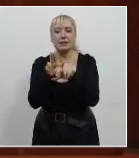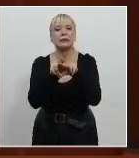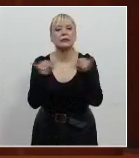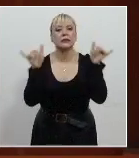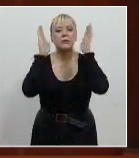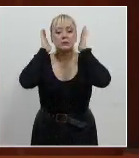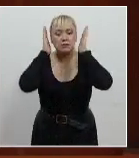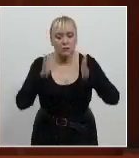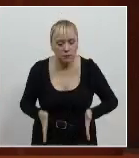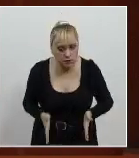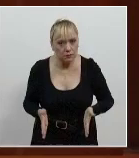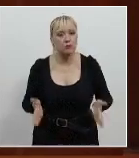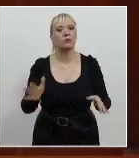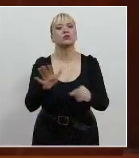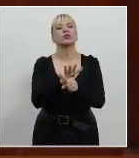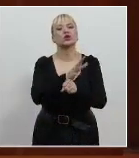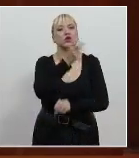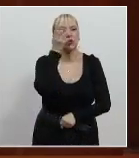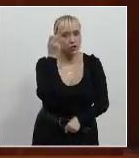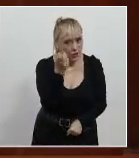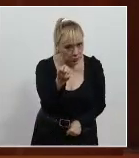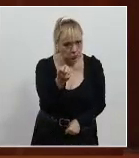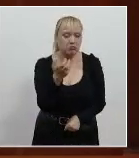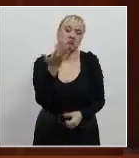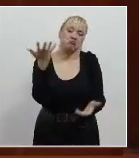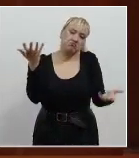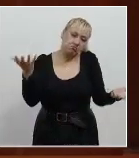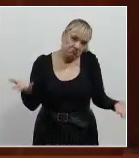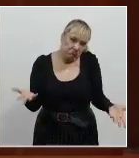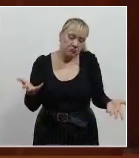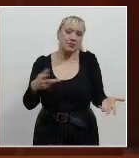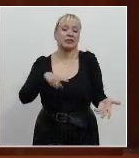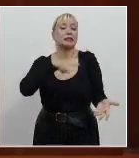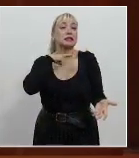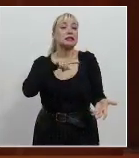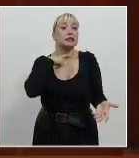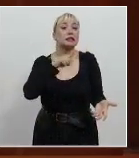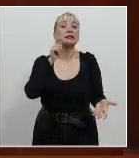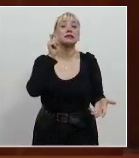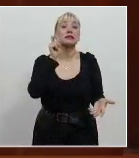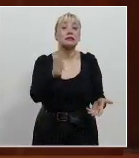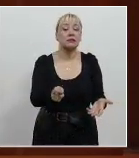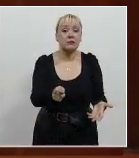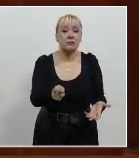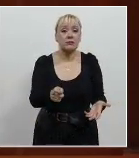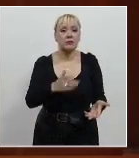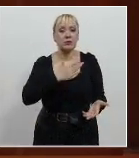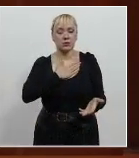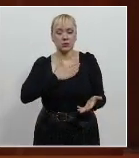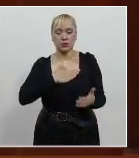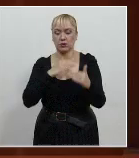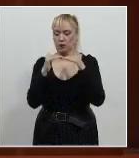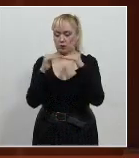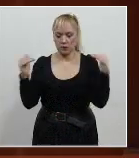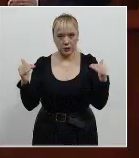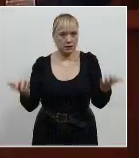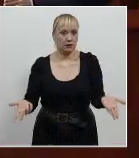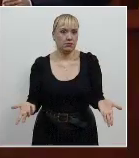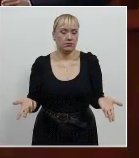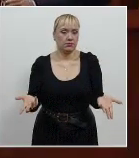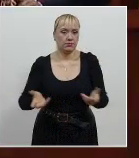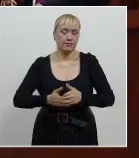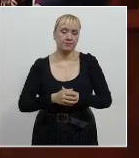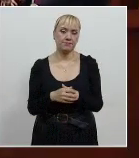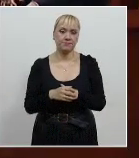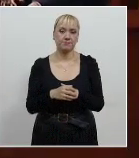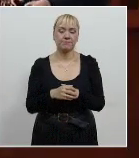imparcialidad, y por lo tanto también está en riesgo el principio de equidad.